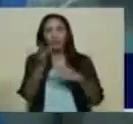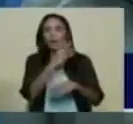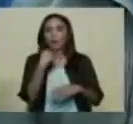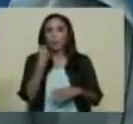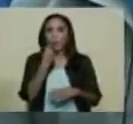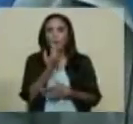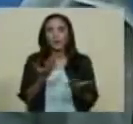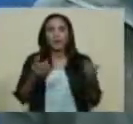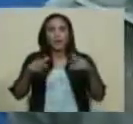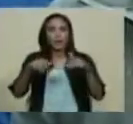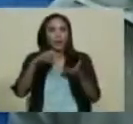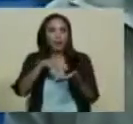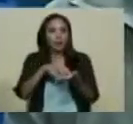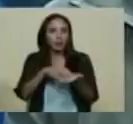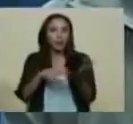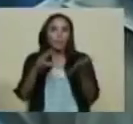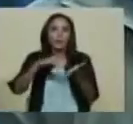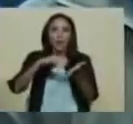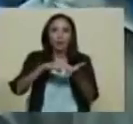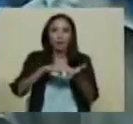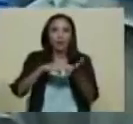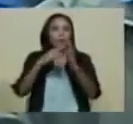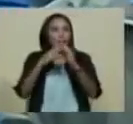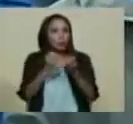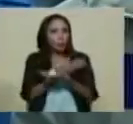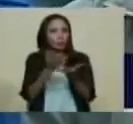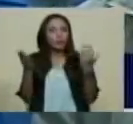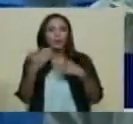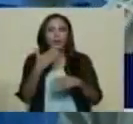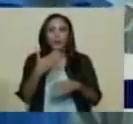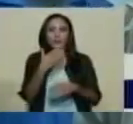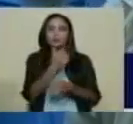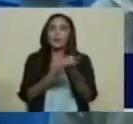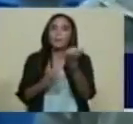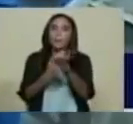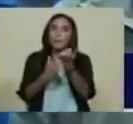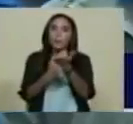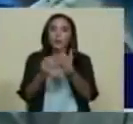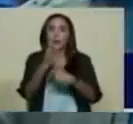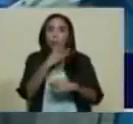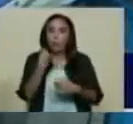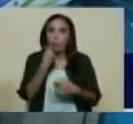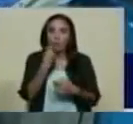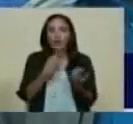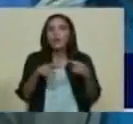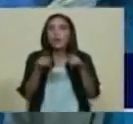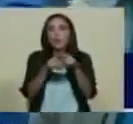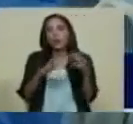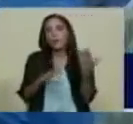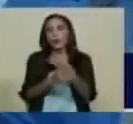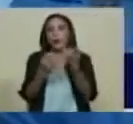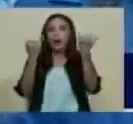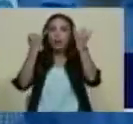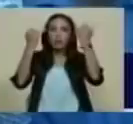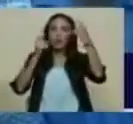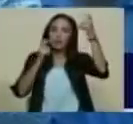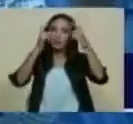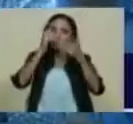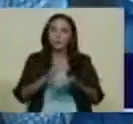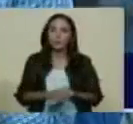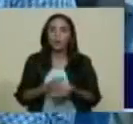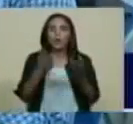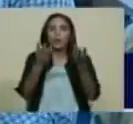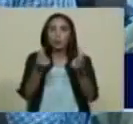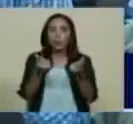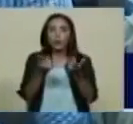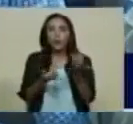nombre de todo el pueblo de Miranda, por seguir invirtiendo por el camino de Chávez en materia de educación. Ya esta sería la universidad número